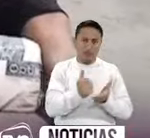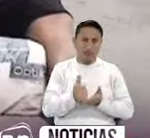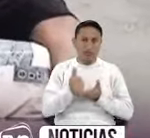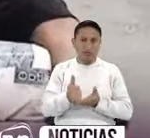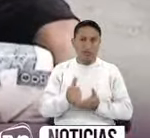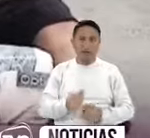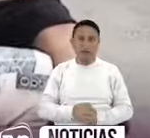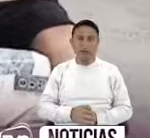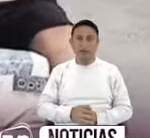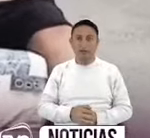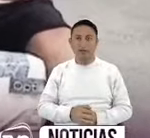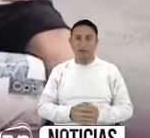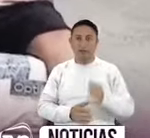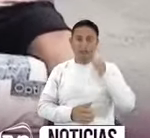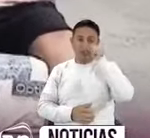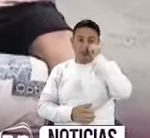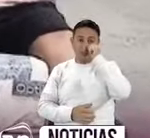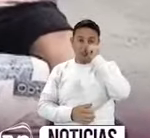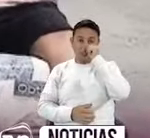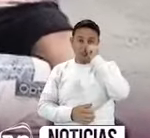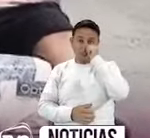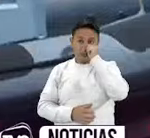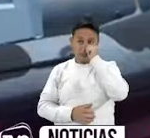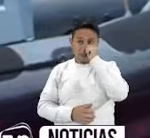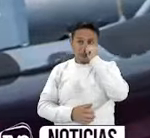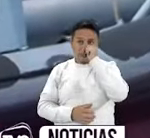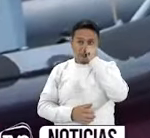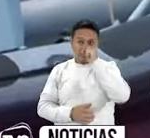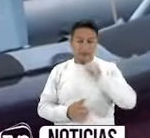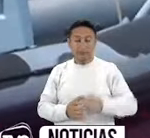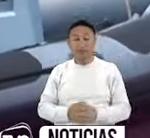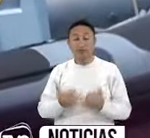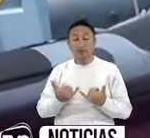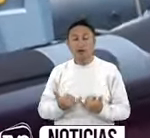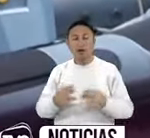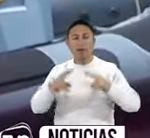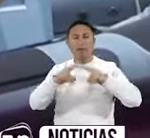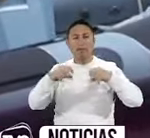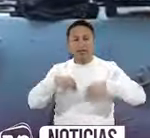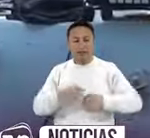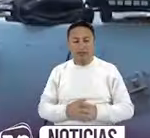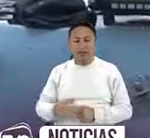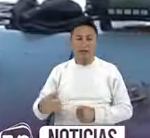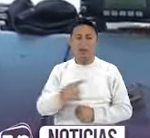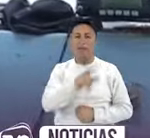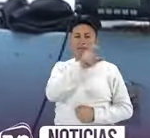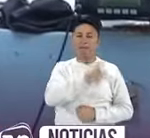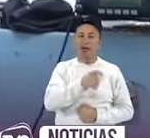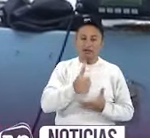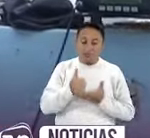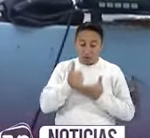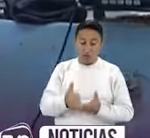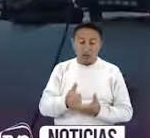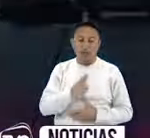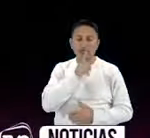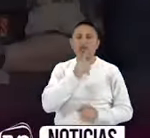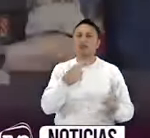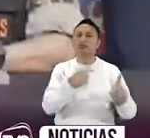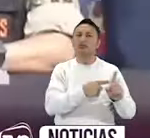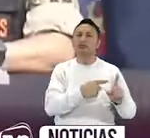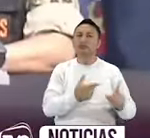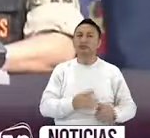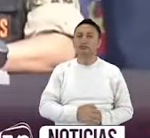apuntan las tareas investigativas, a determinar quién era el contacto en el buque. También se